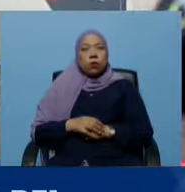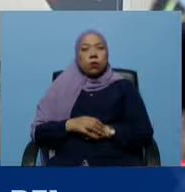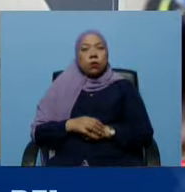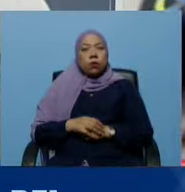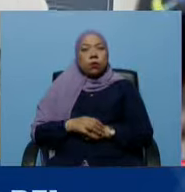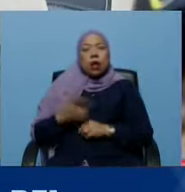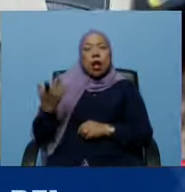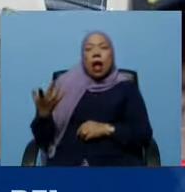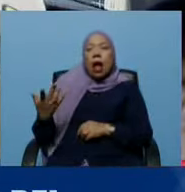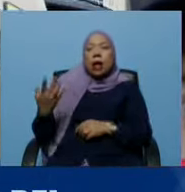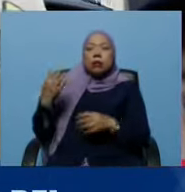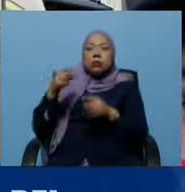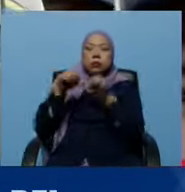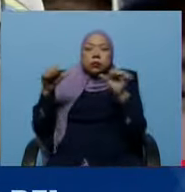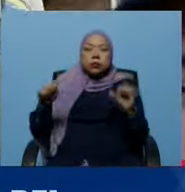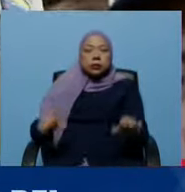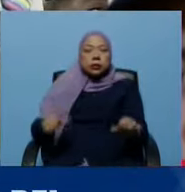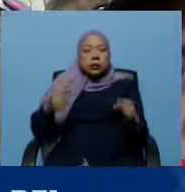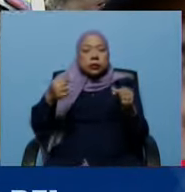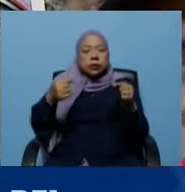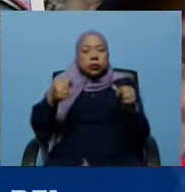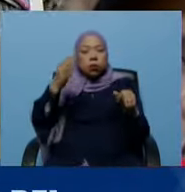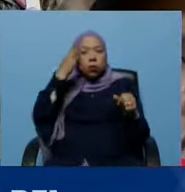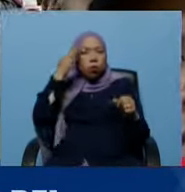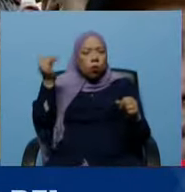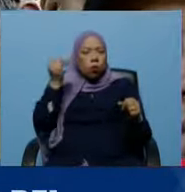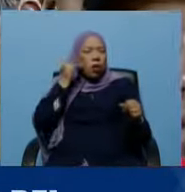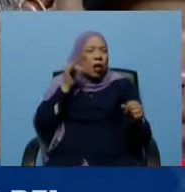economía de la enfermedad holandesa, llamaban, Delcy,